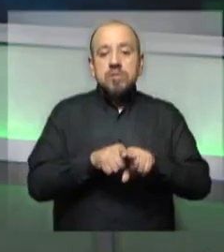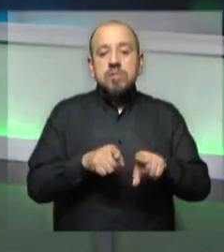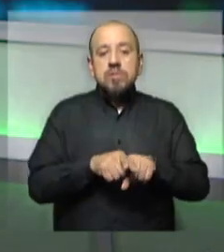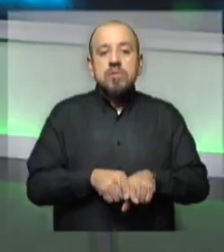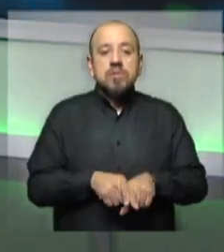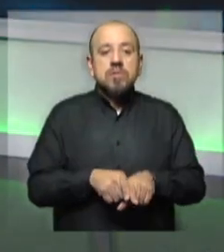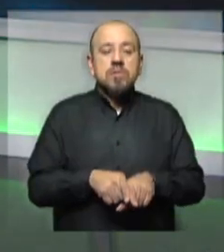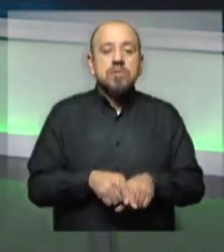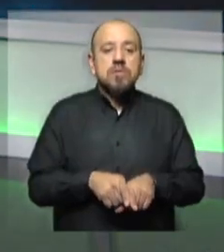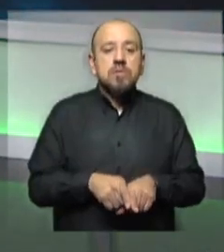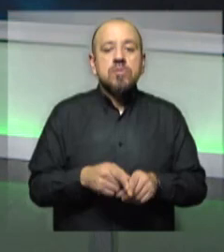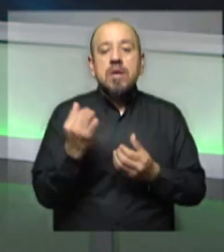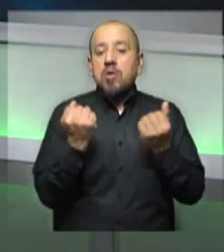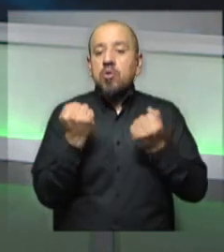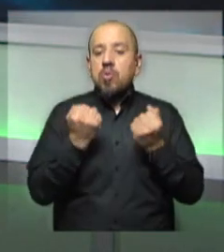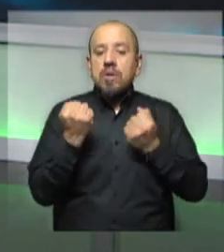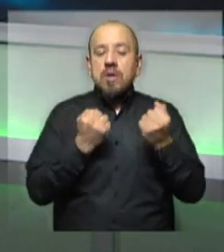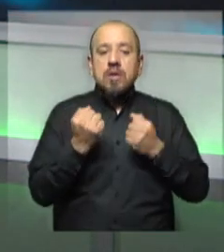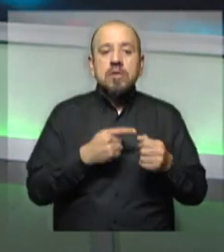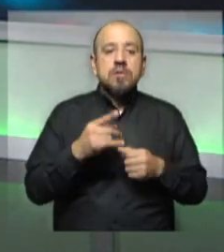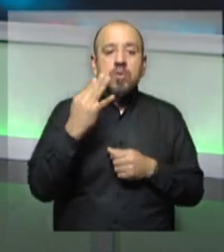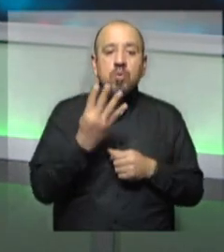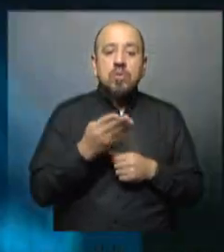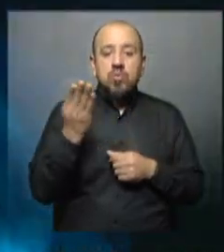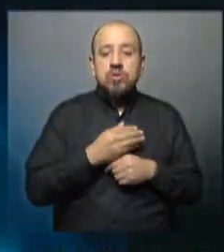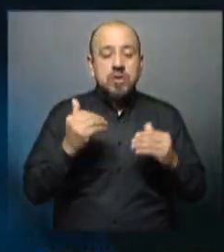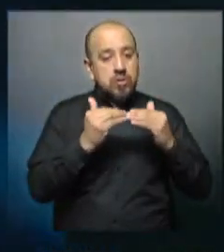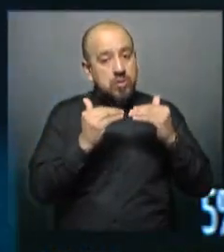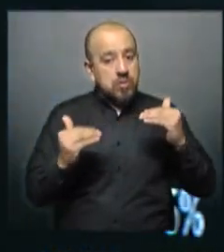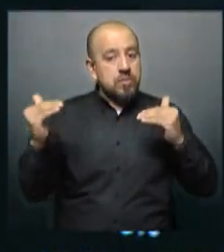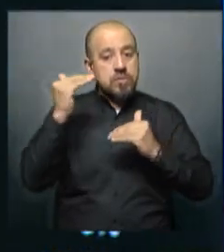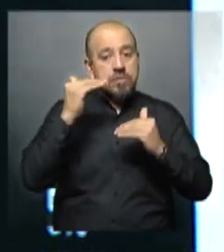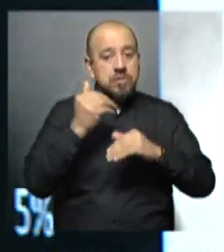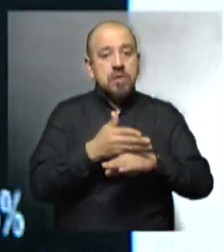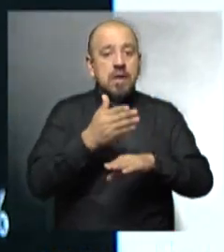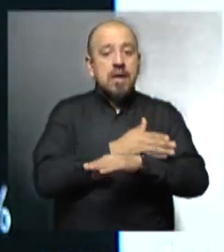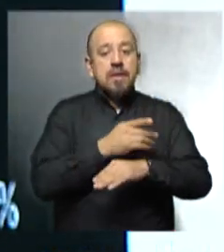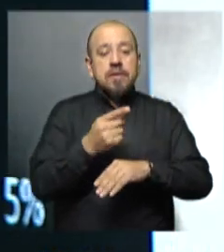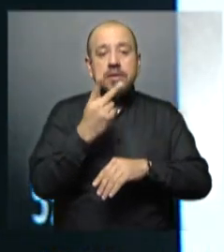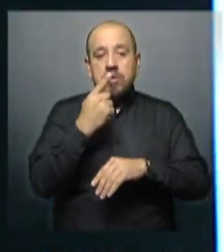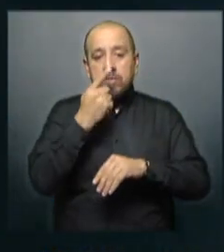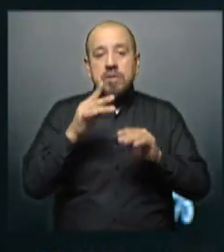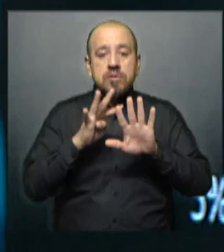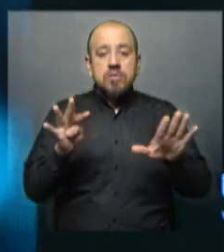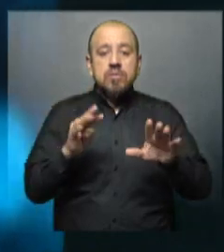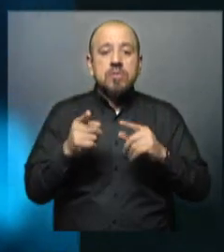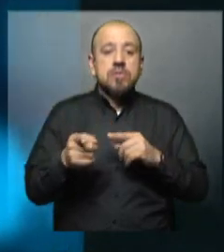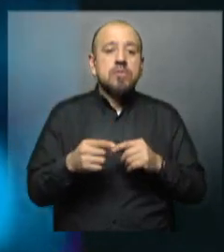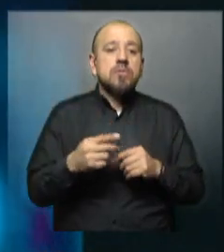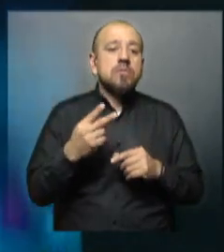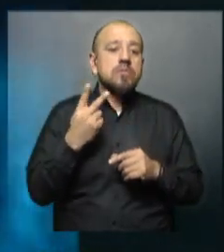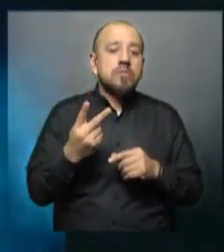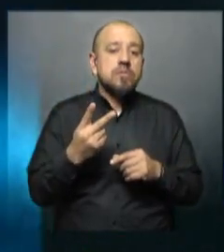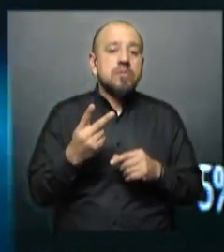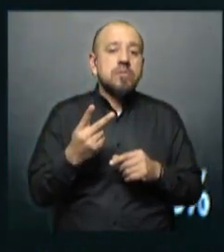acá de vuelta en una economía que ya está 4% por encima del nivel que tenía antes de la pandemia y que justamente ha tenido dos motores